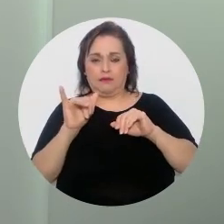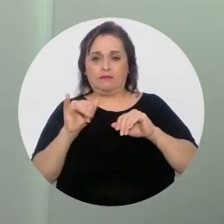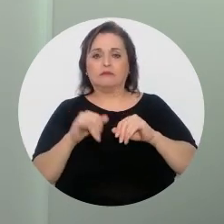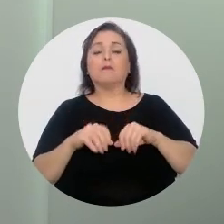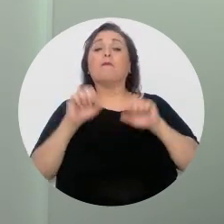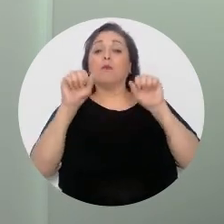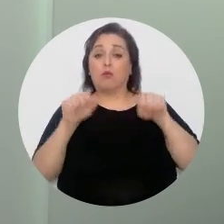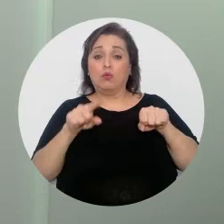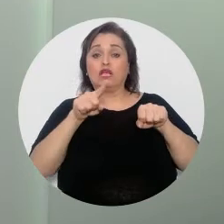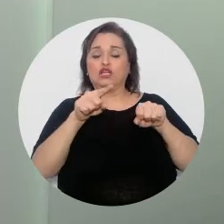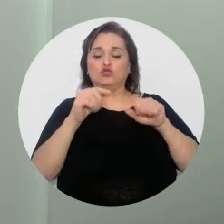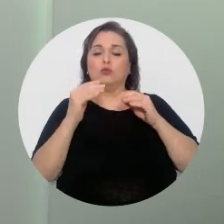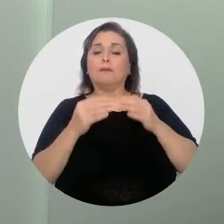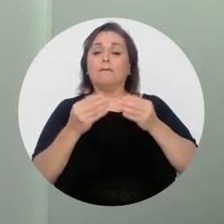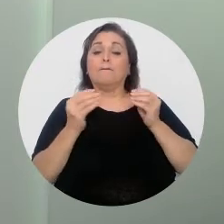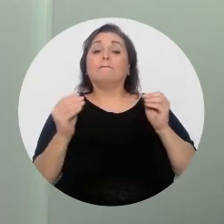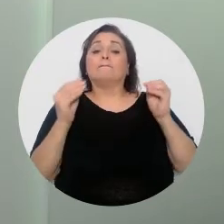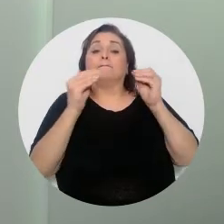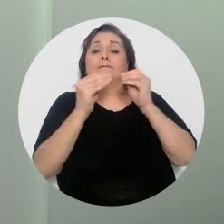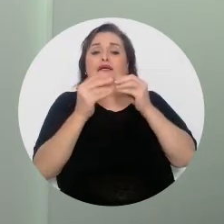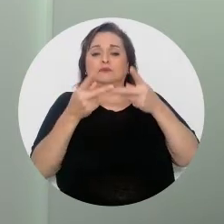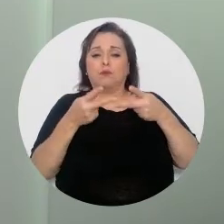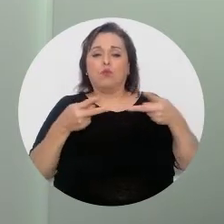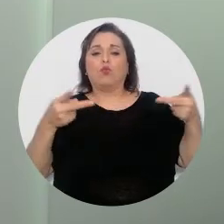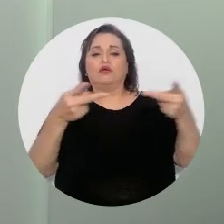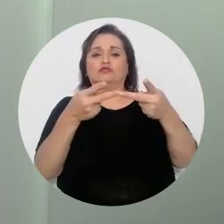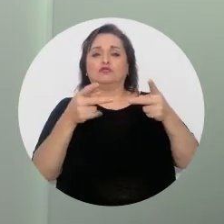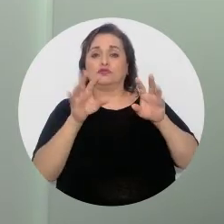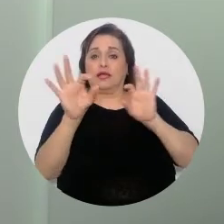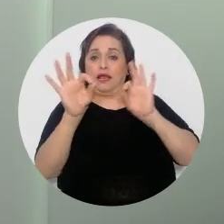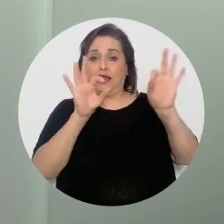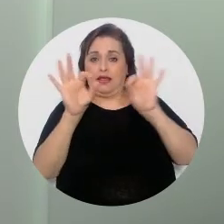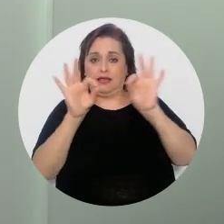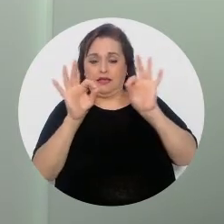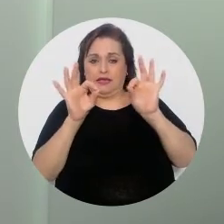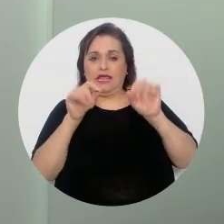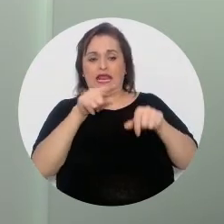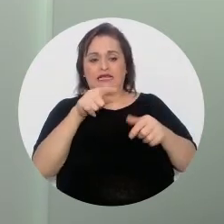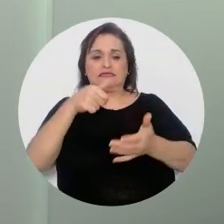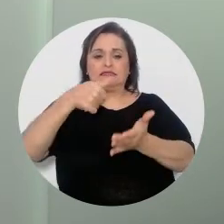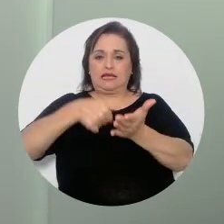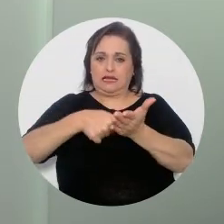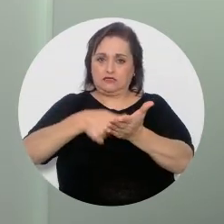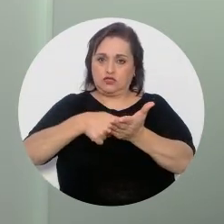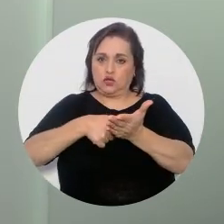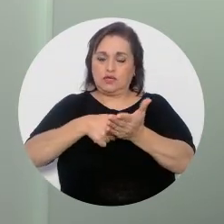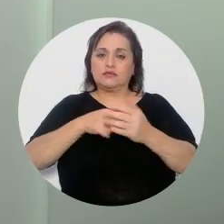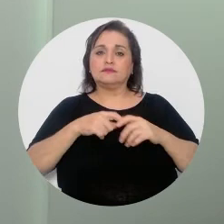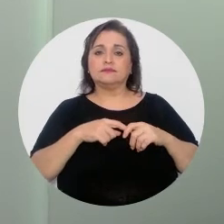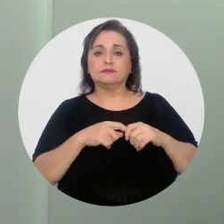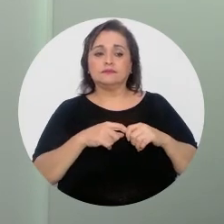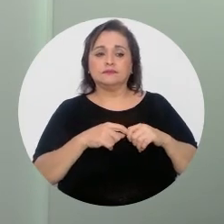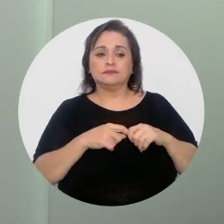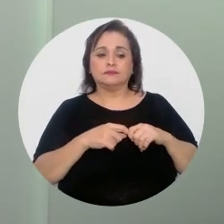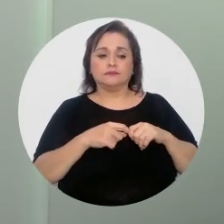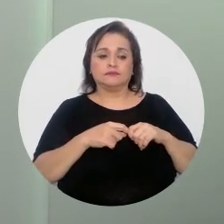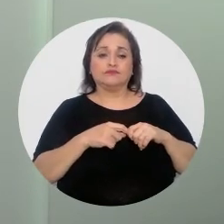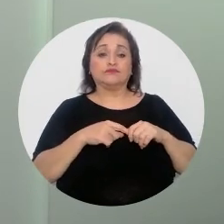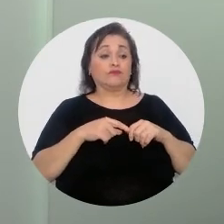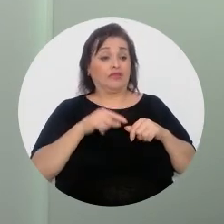eso entonces también abonó a la cantidad de puestos a elegir en estas elecciones.